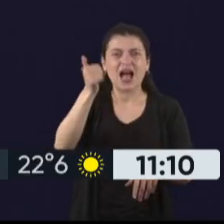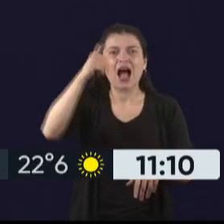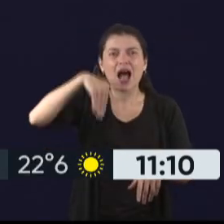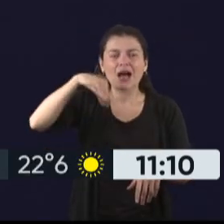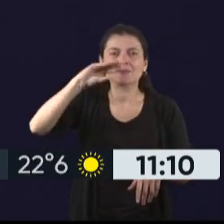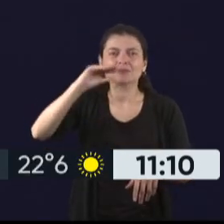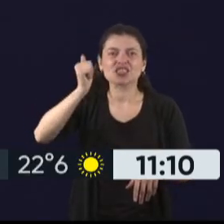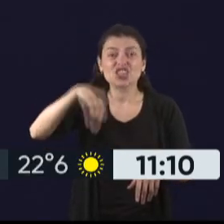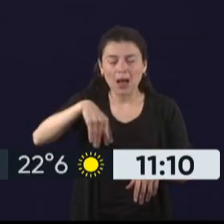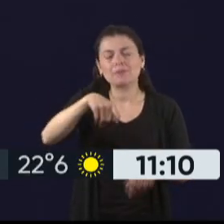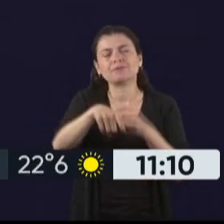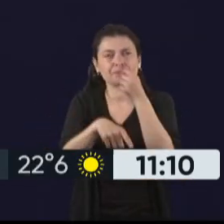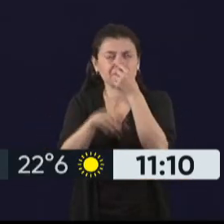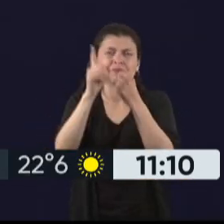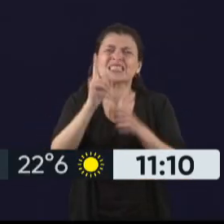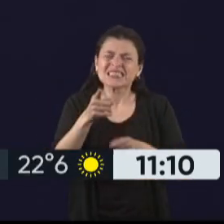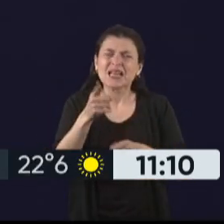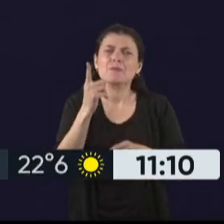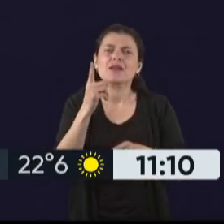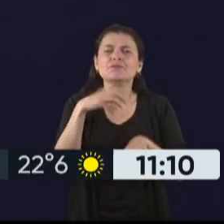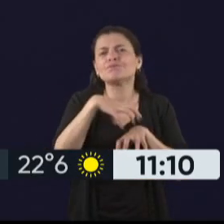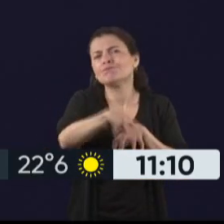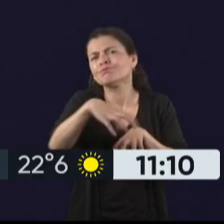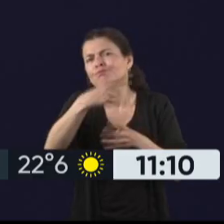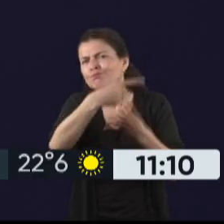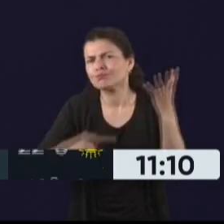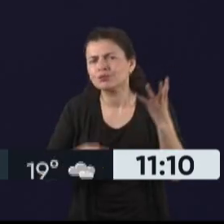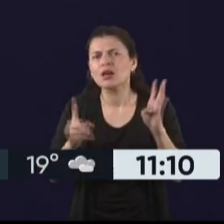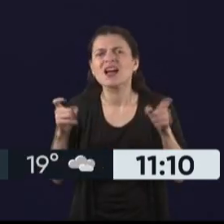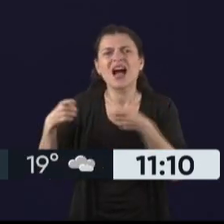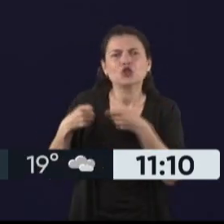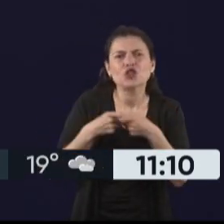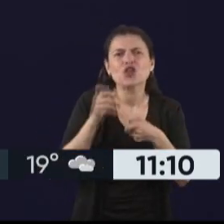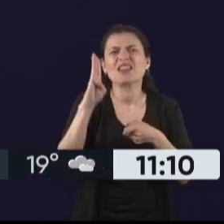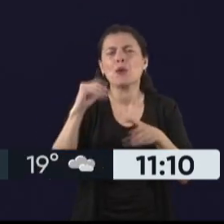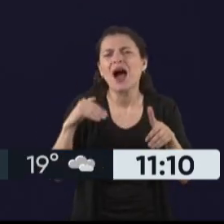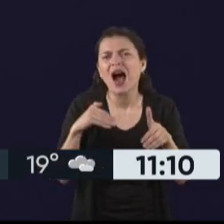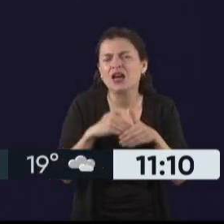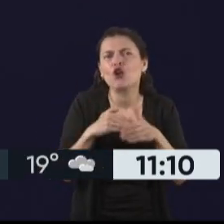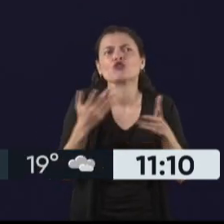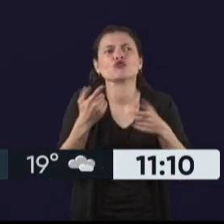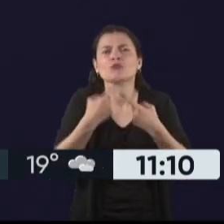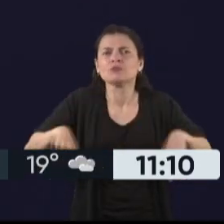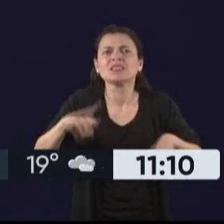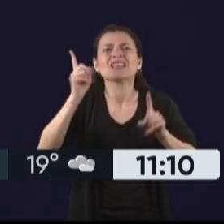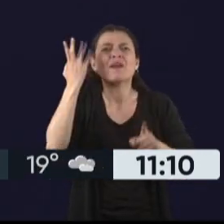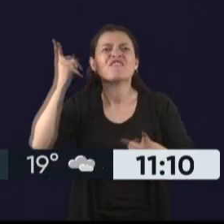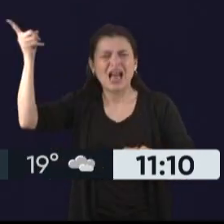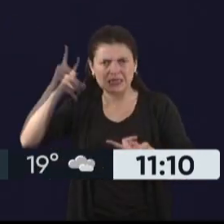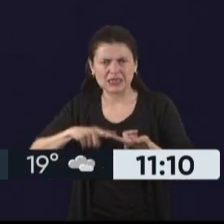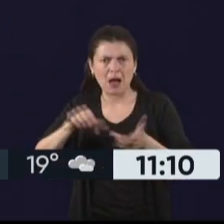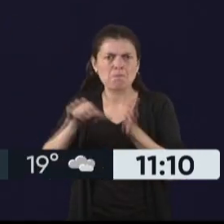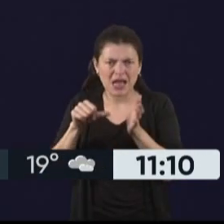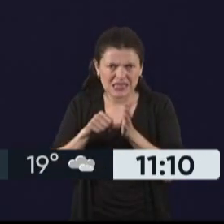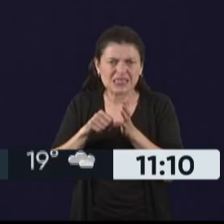Policy Institute y la American Bankers Association, y Francia, por su parte, además,